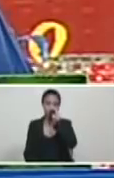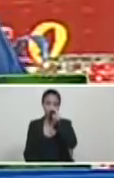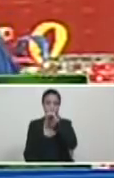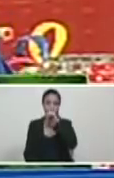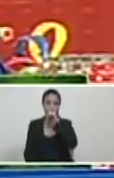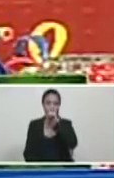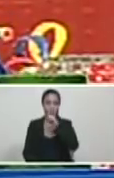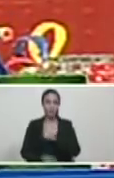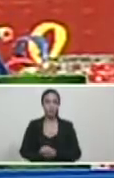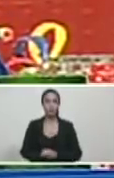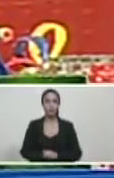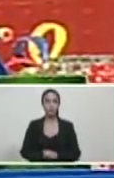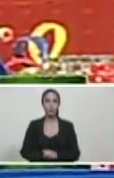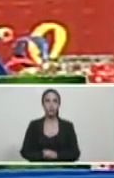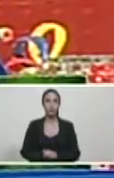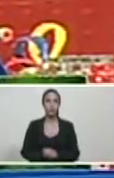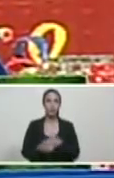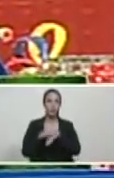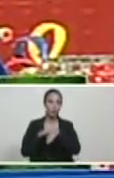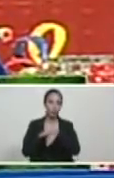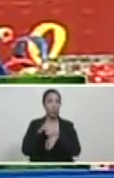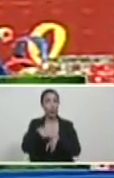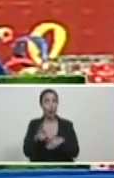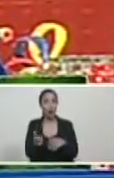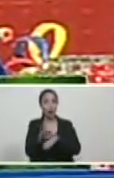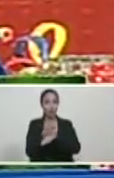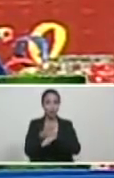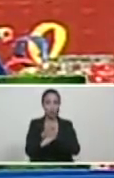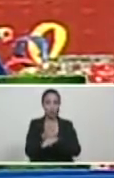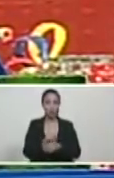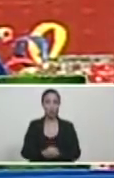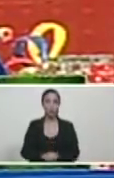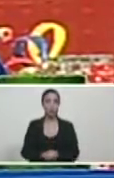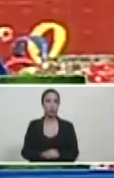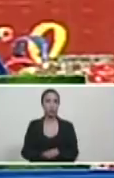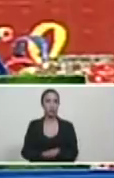ratifico el concepto, un gobierno obedencial.